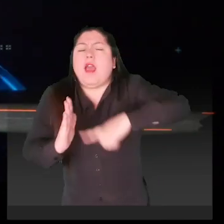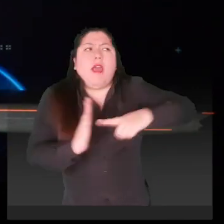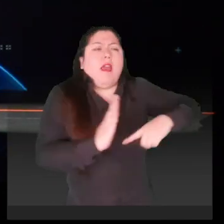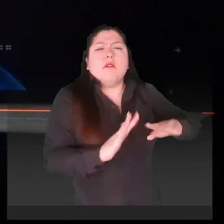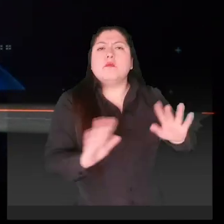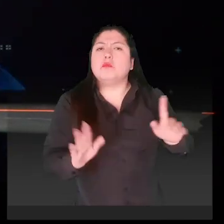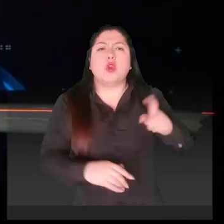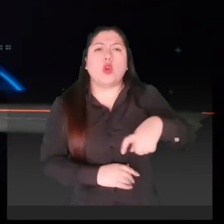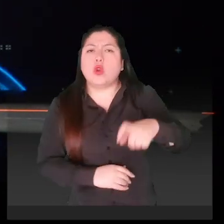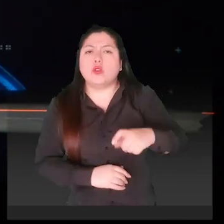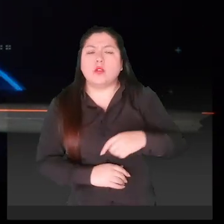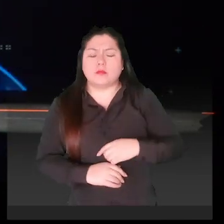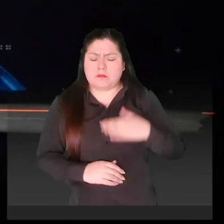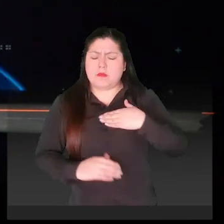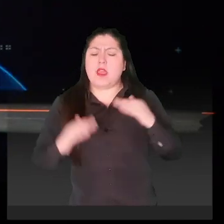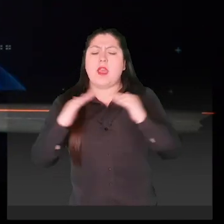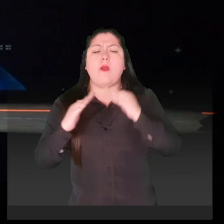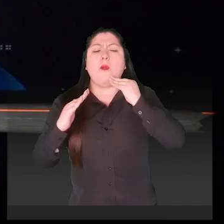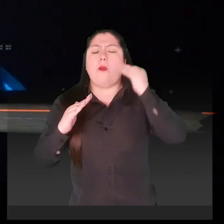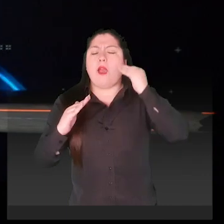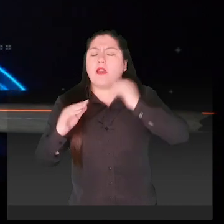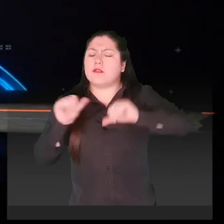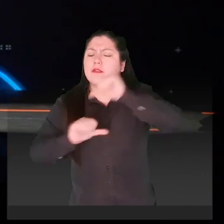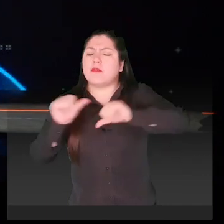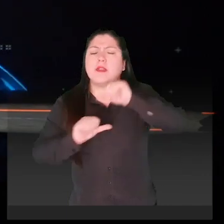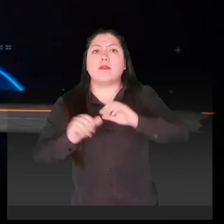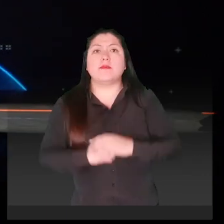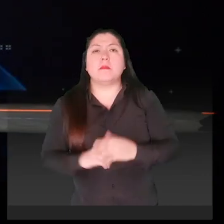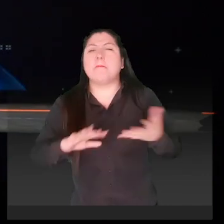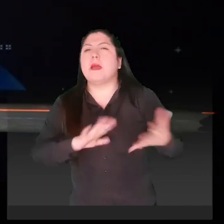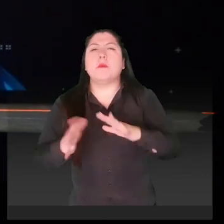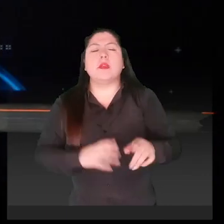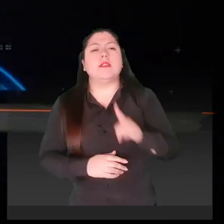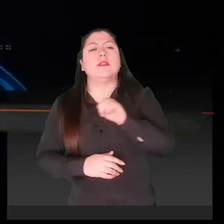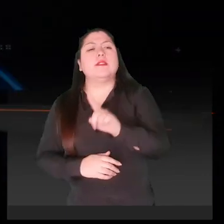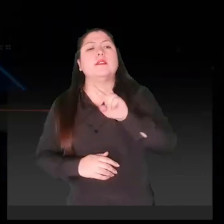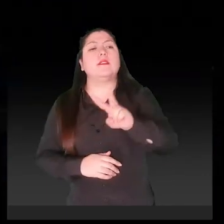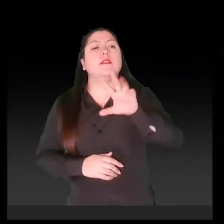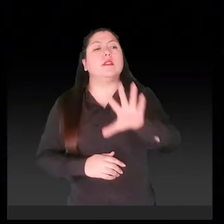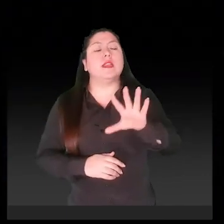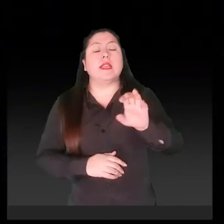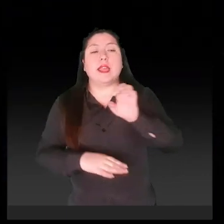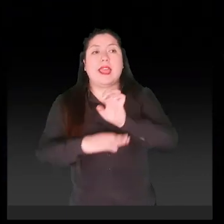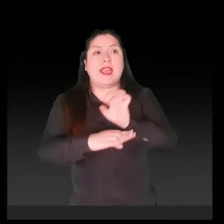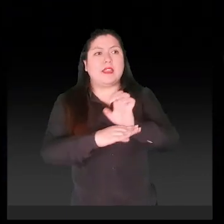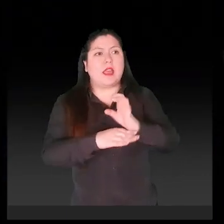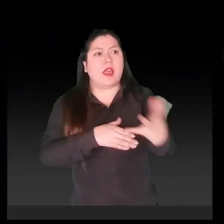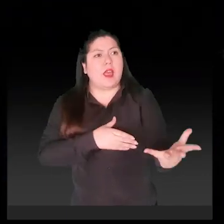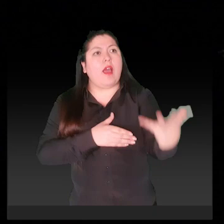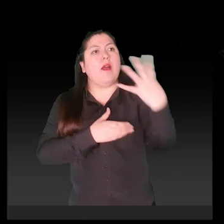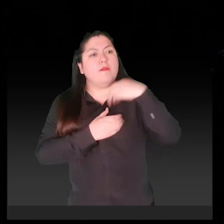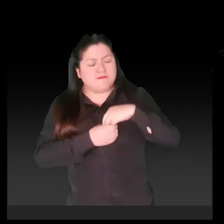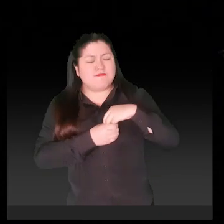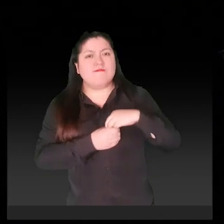del Estado a buscar esos papeleos. Son más de 125 entidades que hoy se han